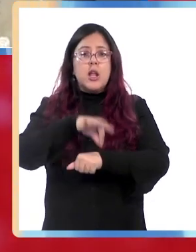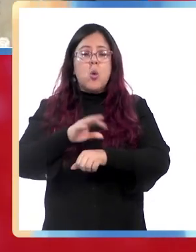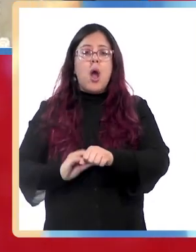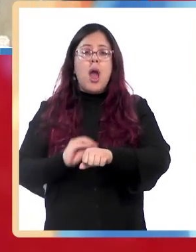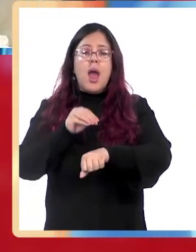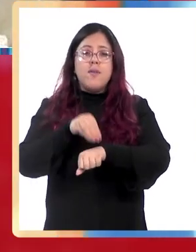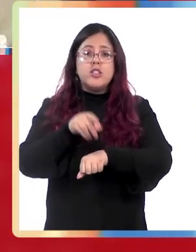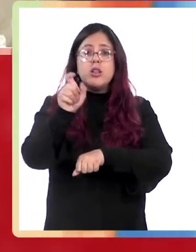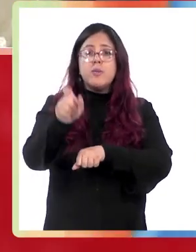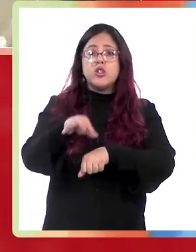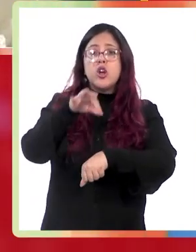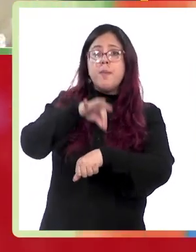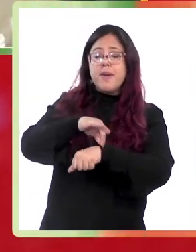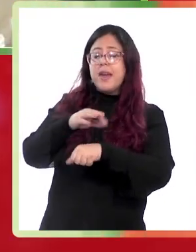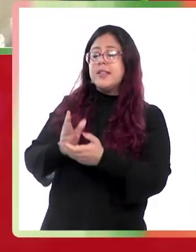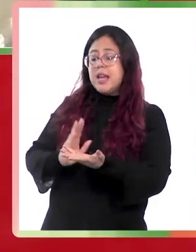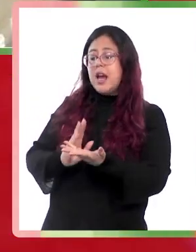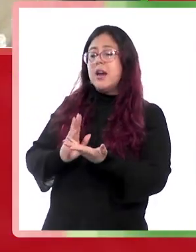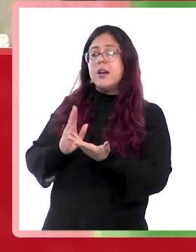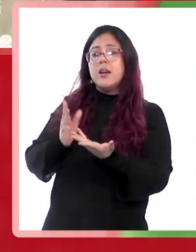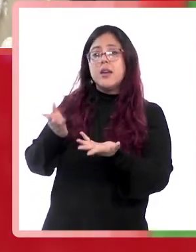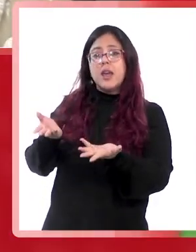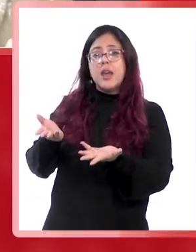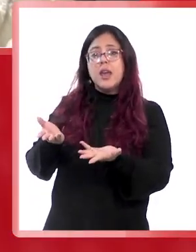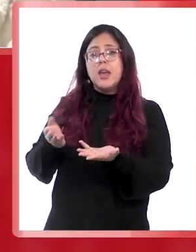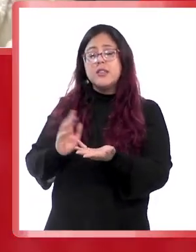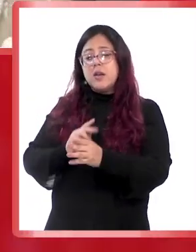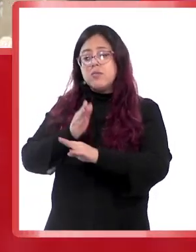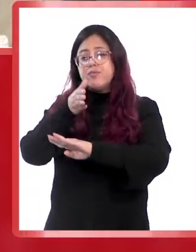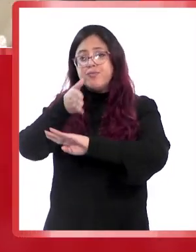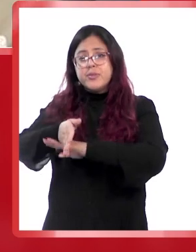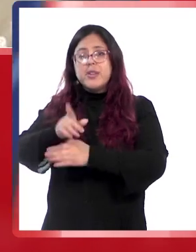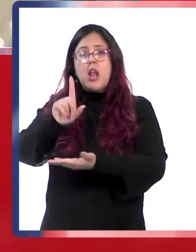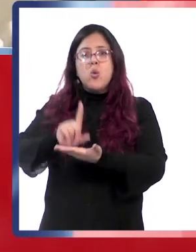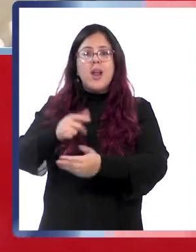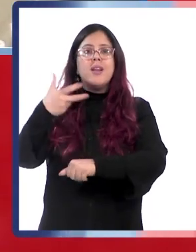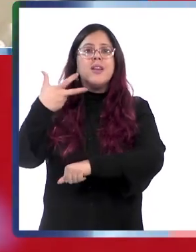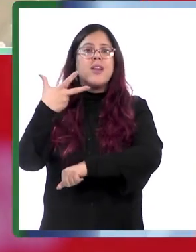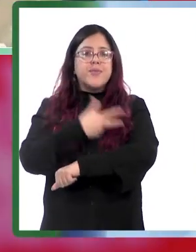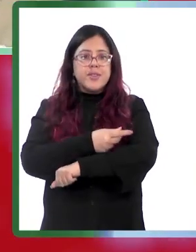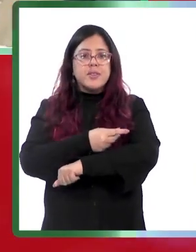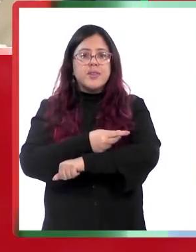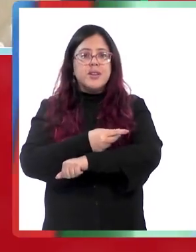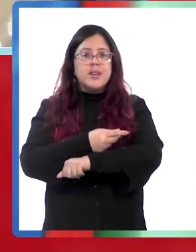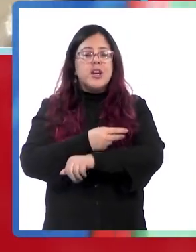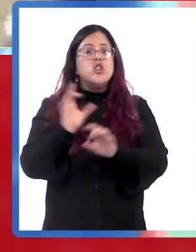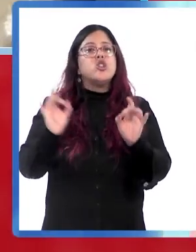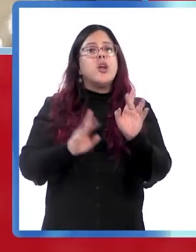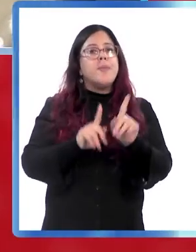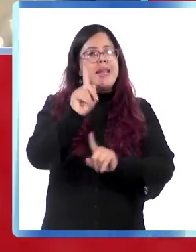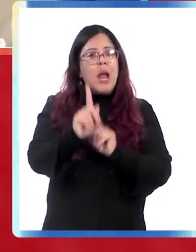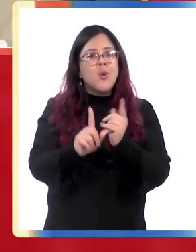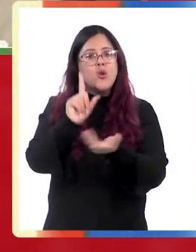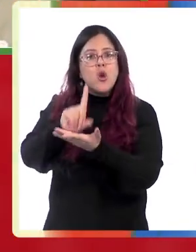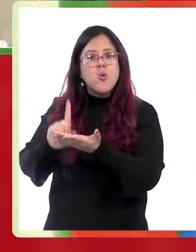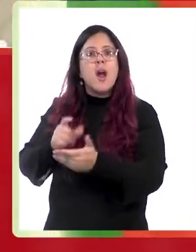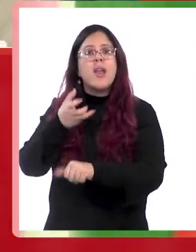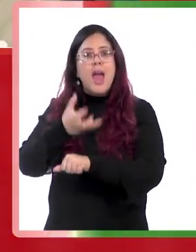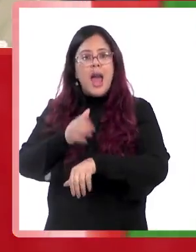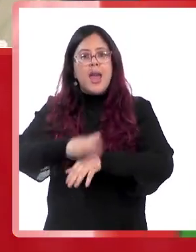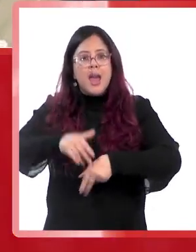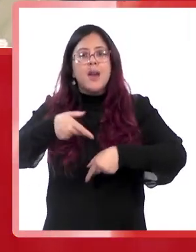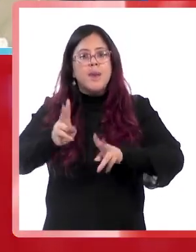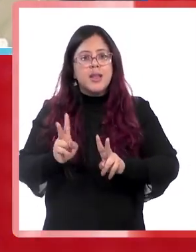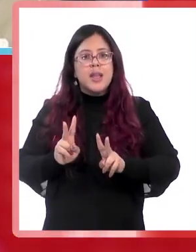médico, avisar y el médico te la va a indicar y tú vas a ir a determinados vacunatorios porque no está disponible en cualquier vacunatorio. Hay algunos que